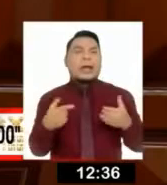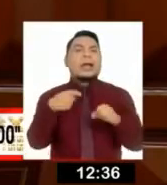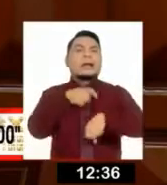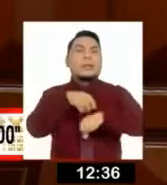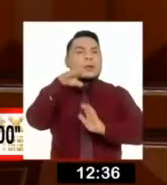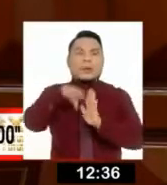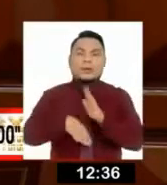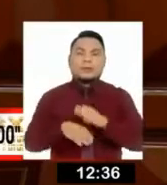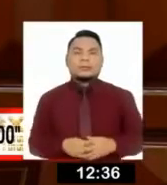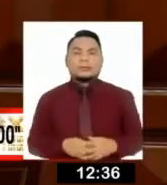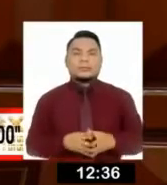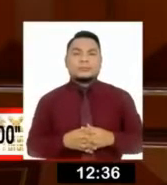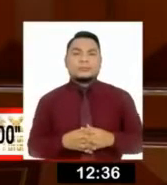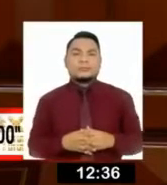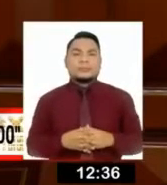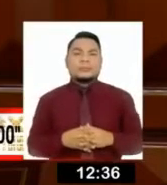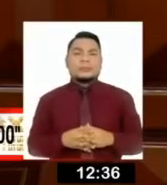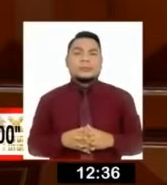tiempo.